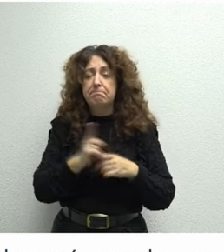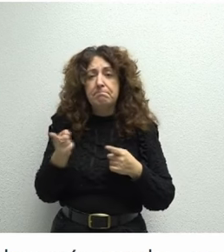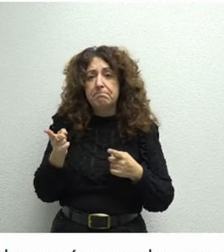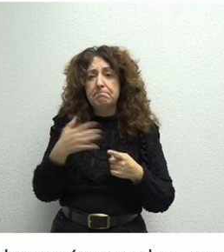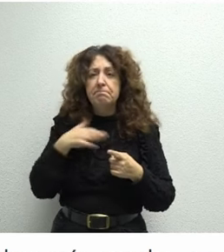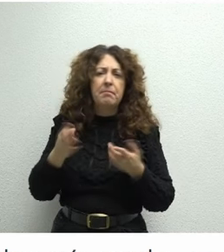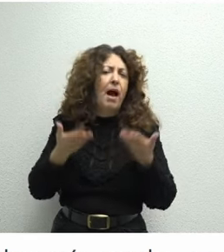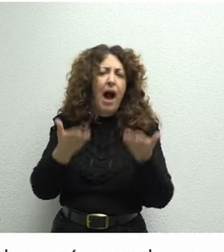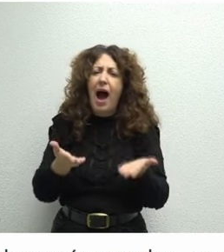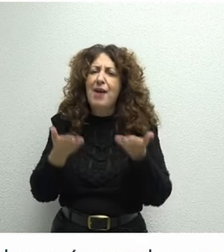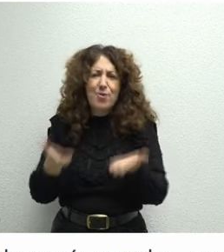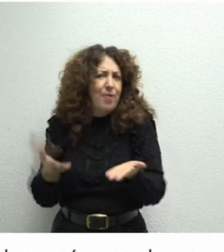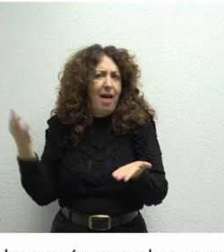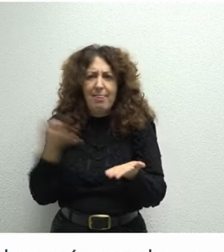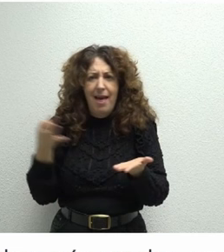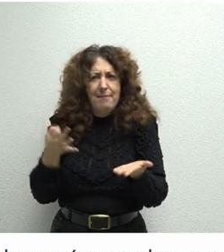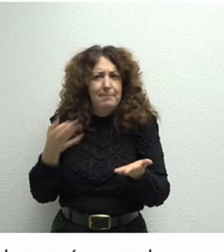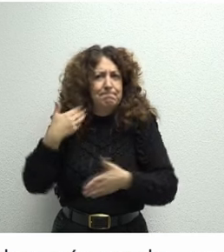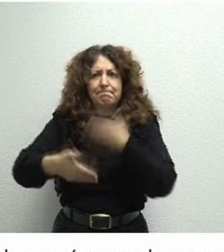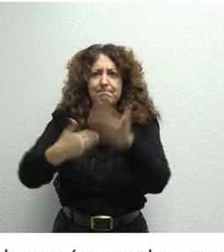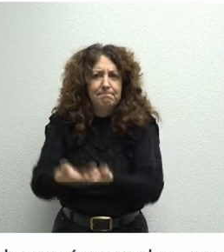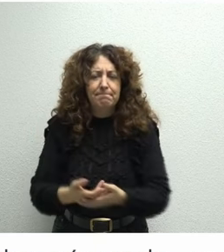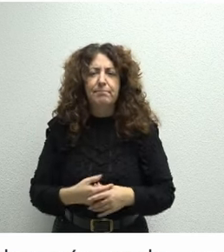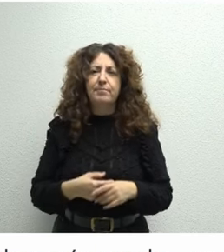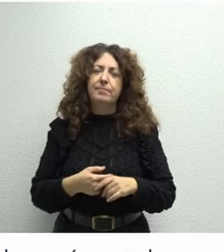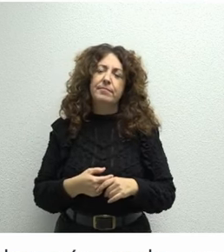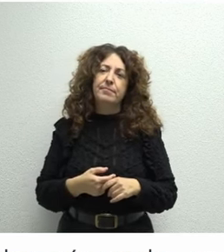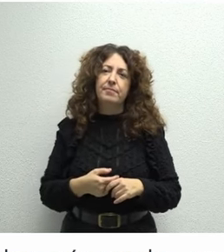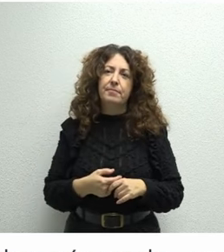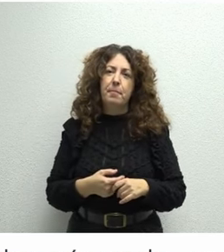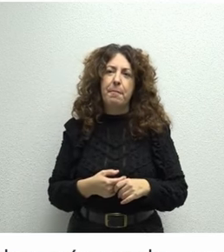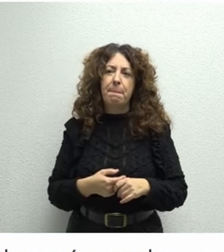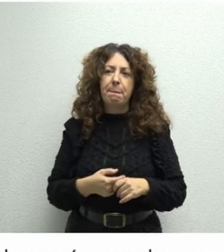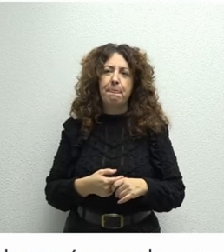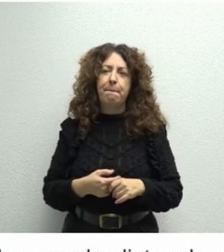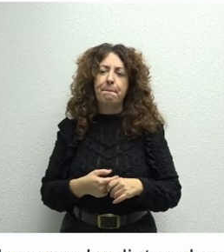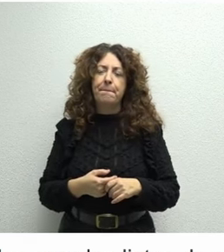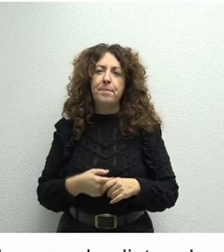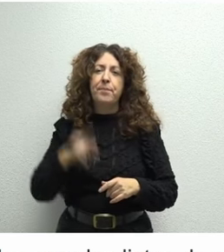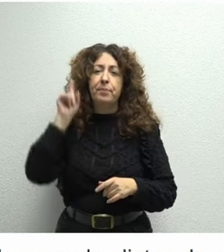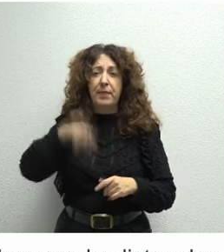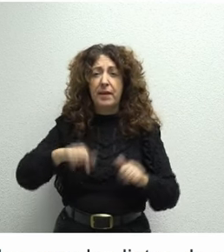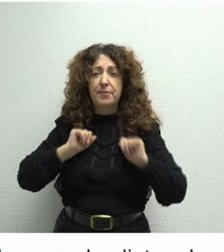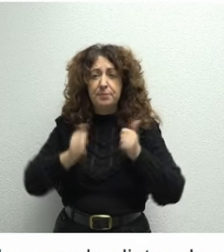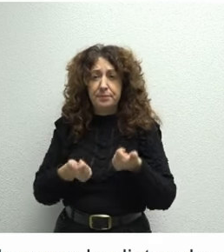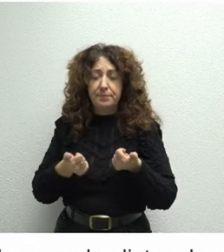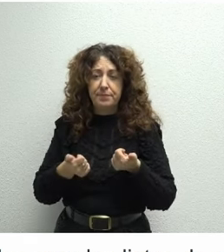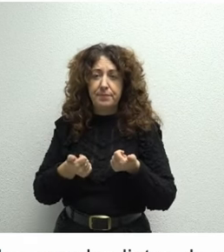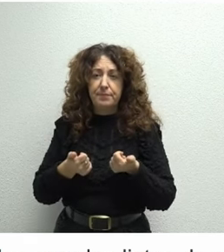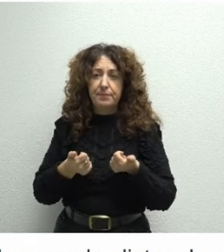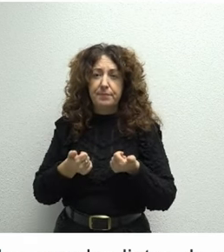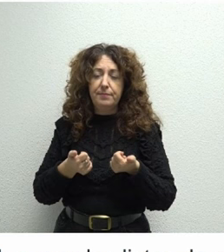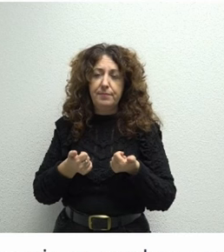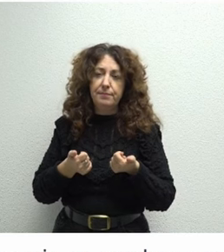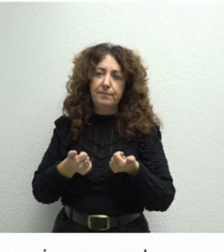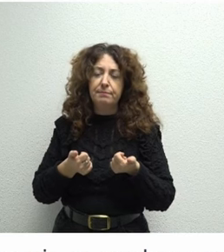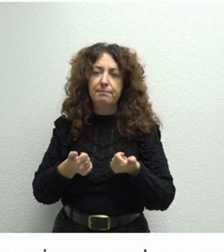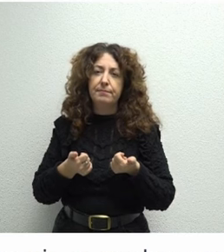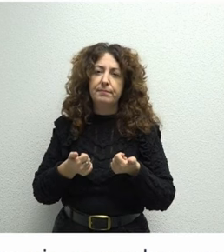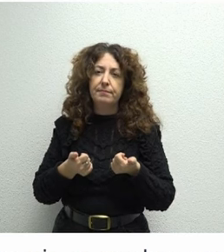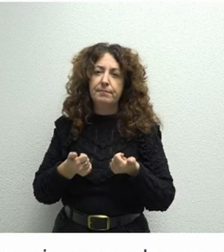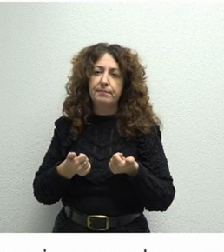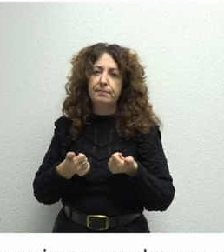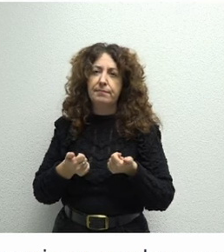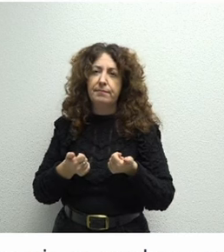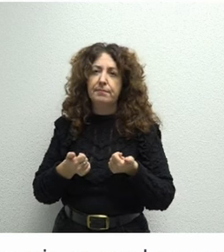posición de ayuda tan necesaria en muchas ocasiones y también empezamos a a introducir lo que es aterrizamos en lo